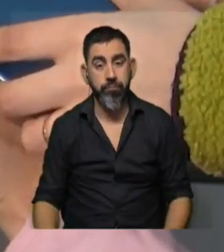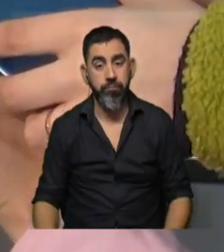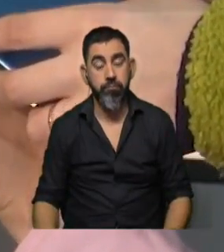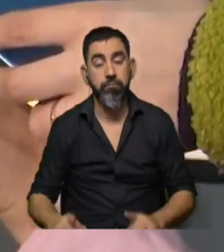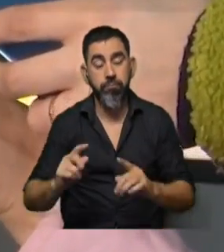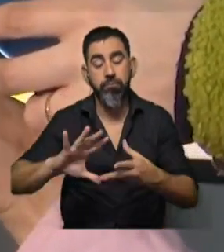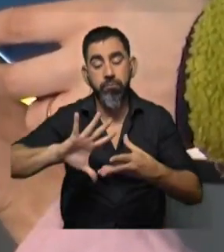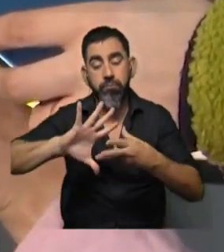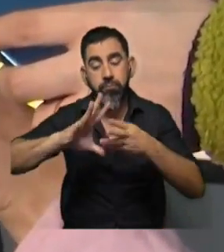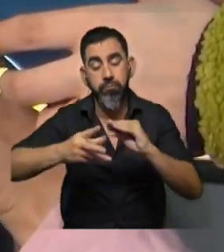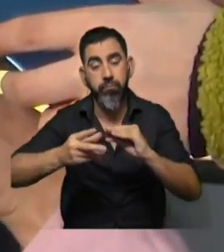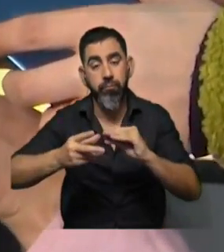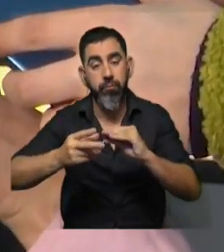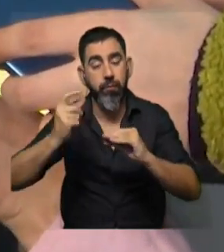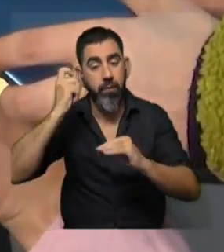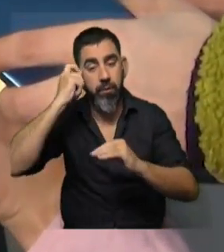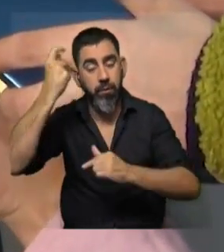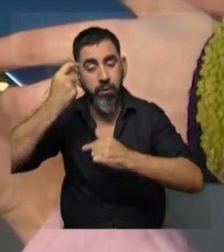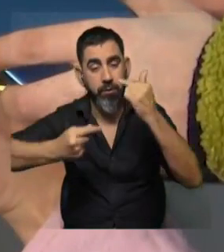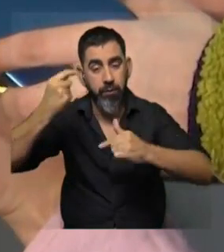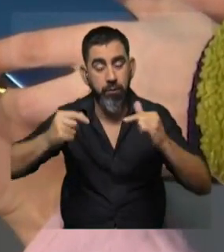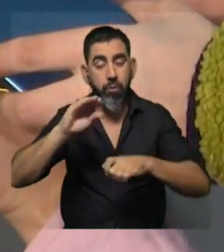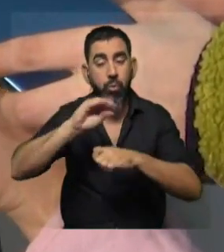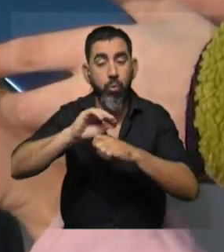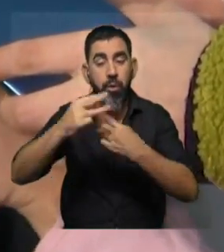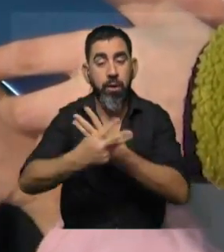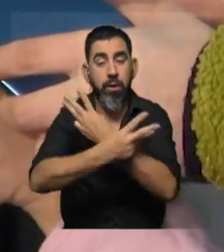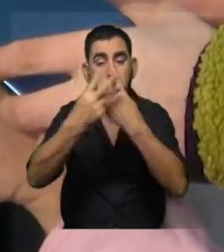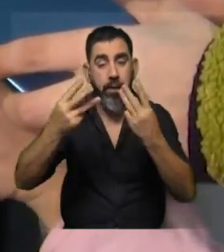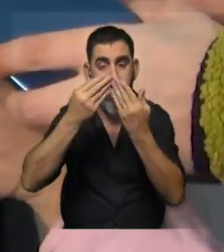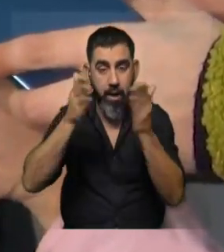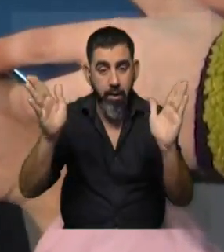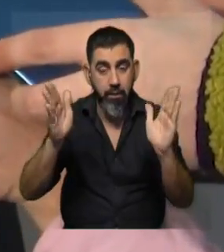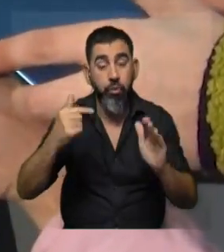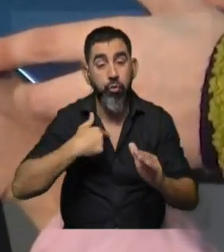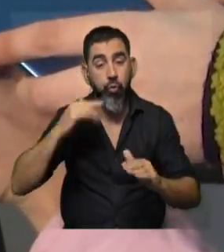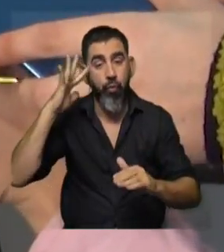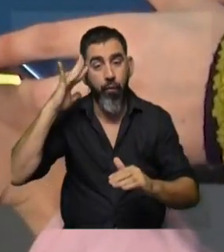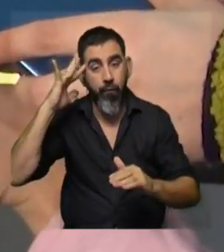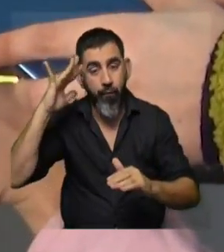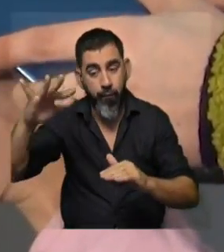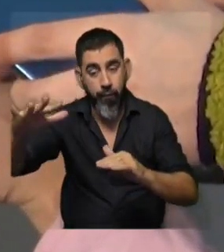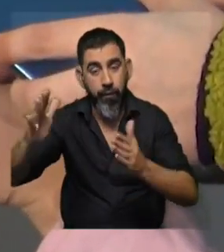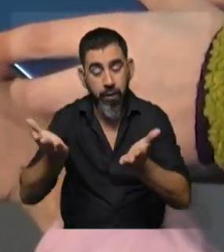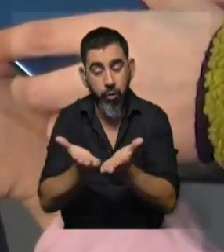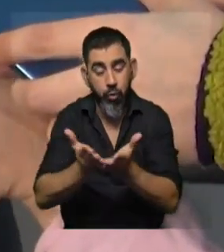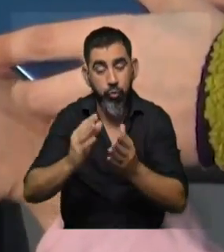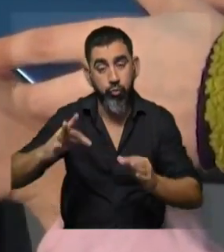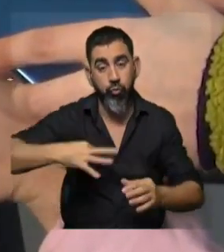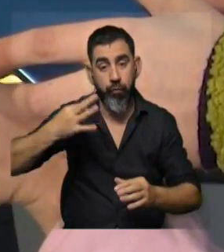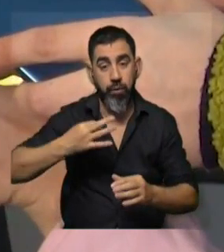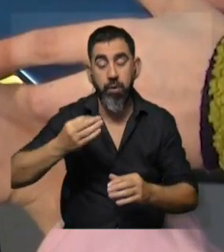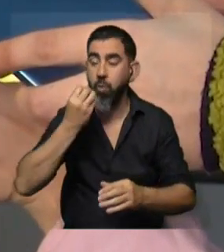herramienta intelectuales muy diversas y una cultura general muy amplia yo hice filosofía toda mi vida Me parece que la filosofía